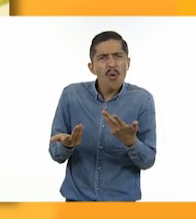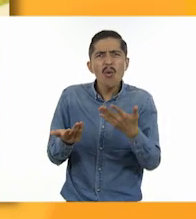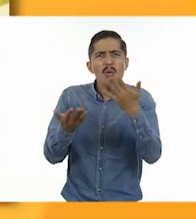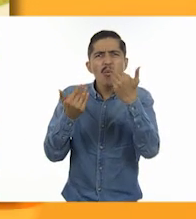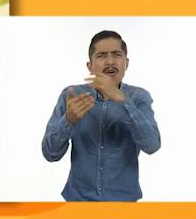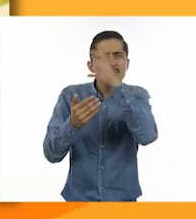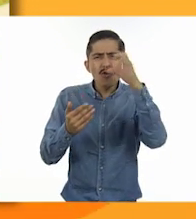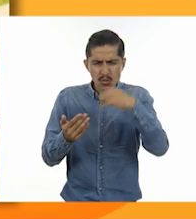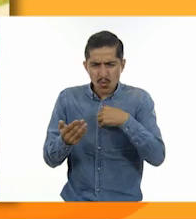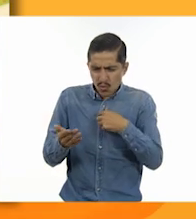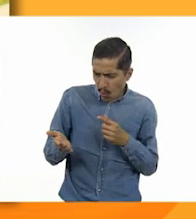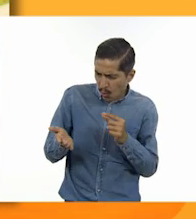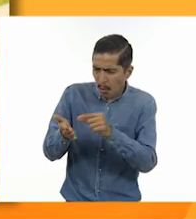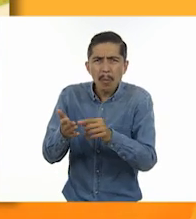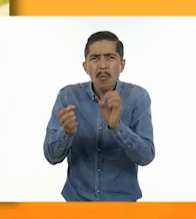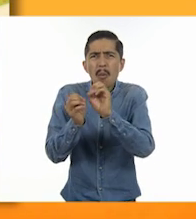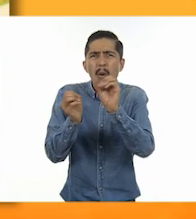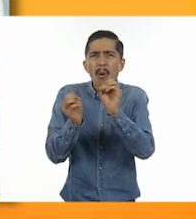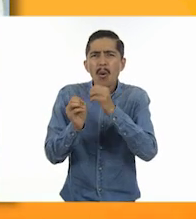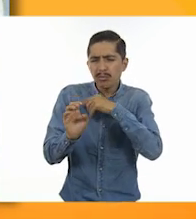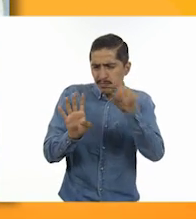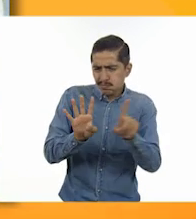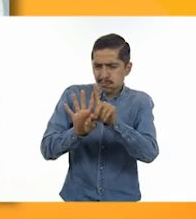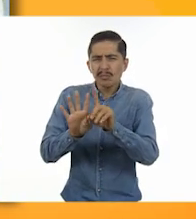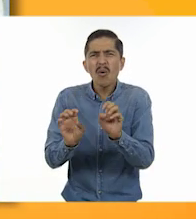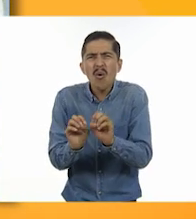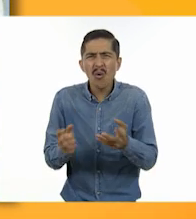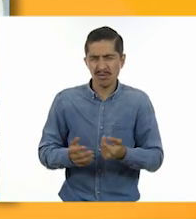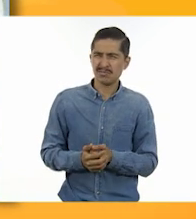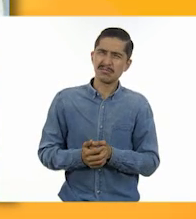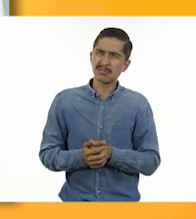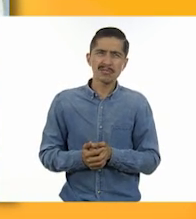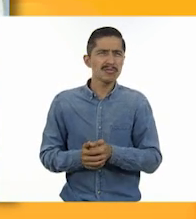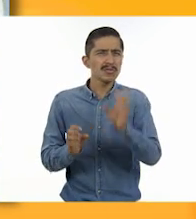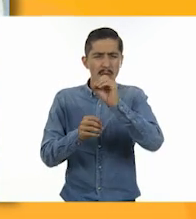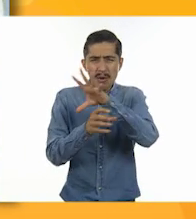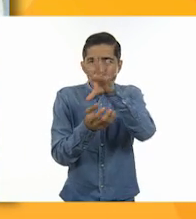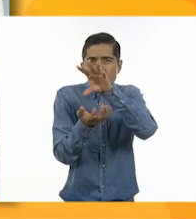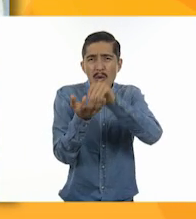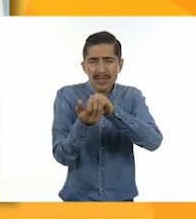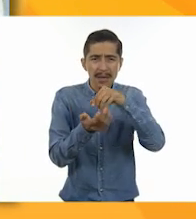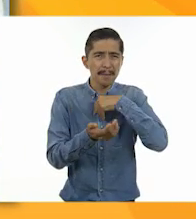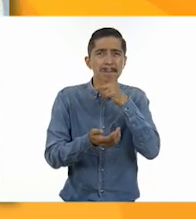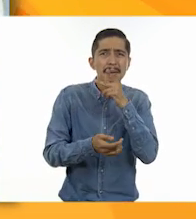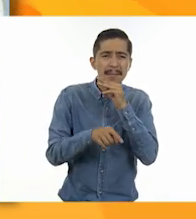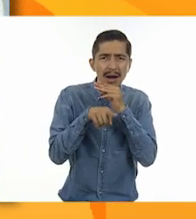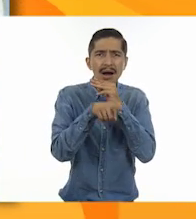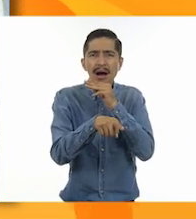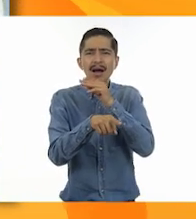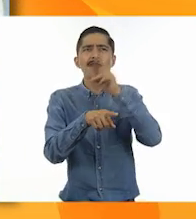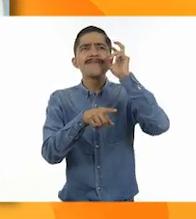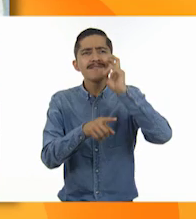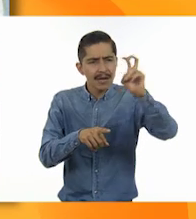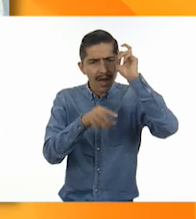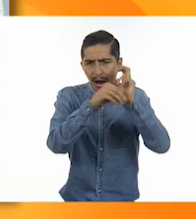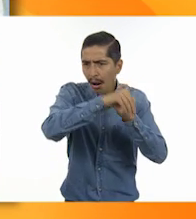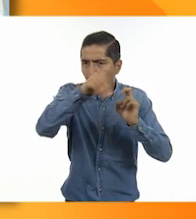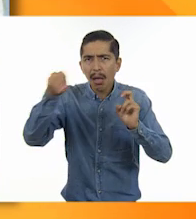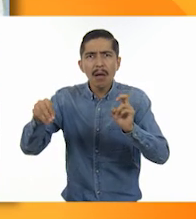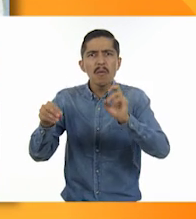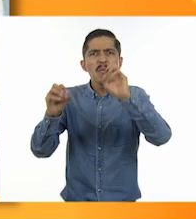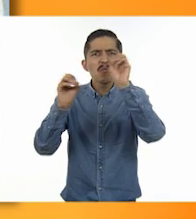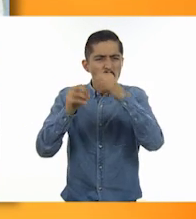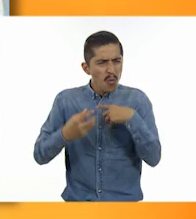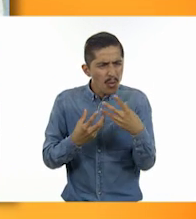encontré. ¿Dónde estaba yo? No aparecía en la boda de mis papás ni en ninguno de sus viajes. No